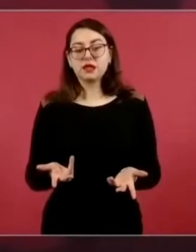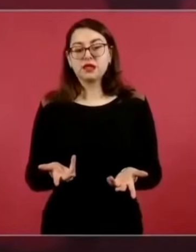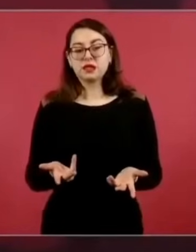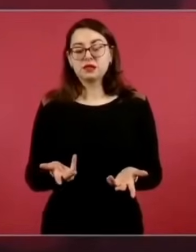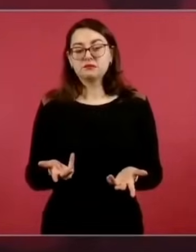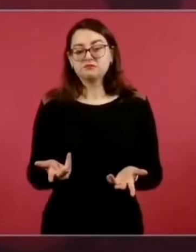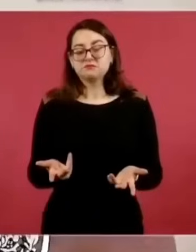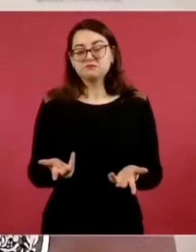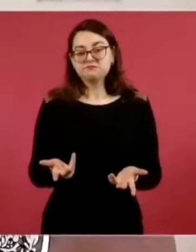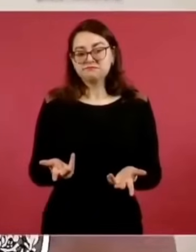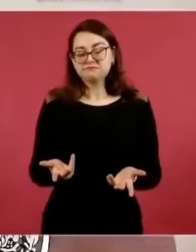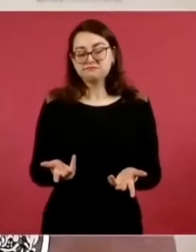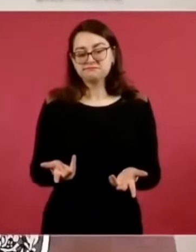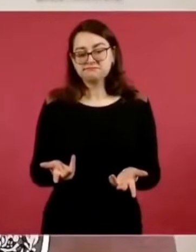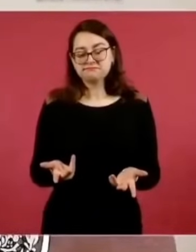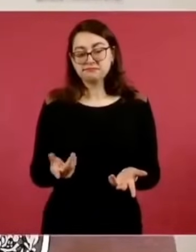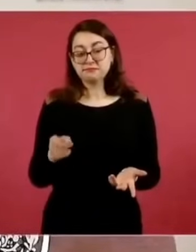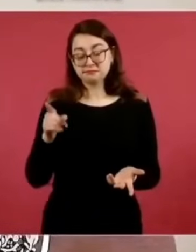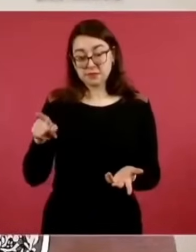Y